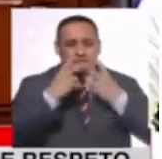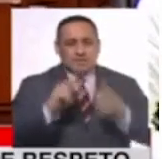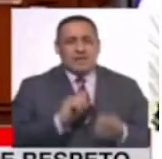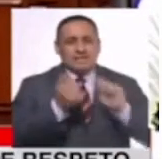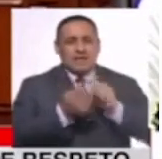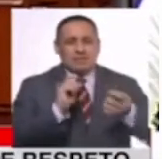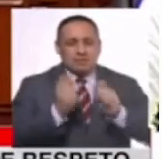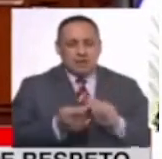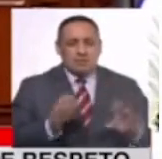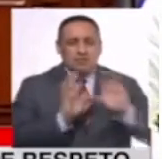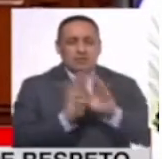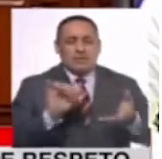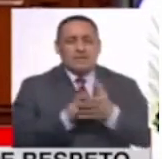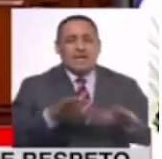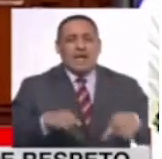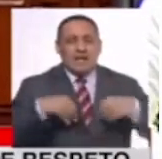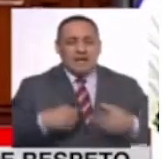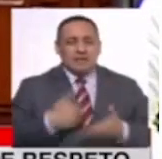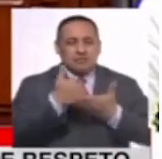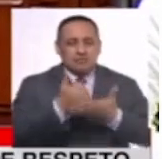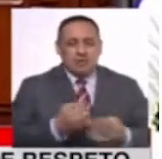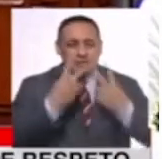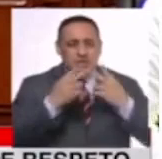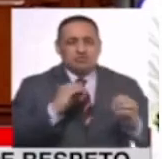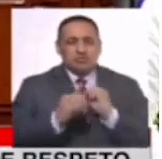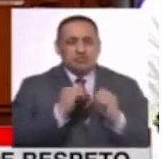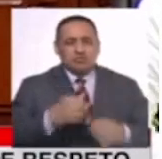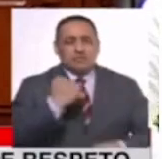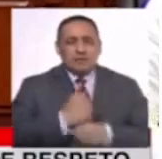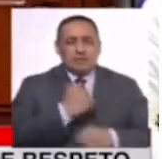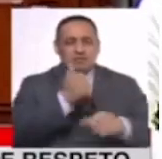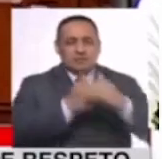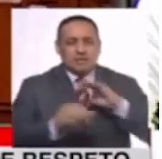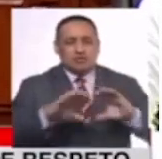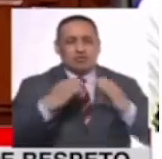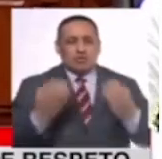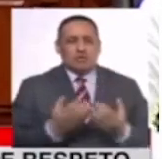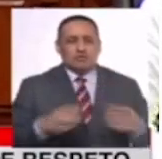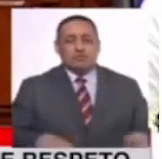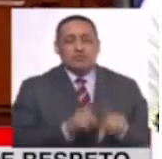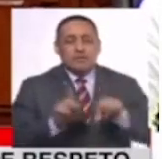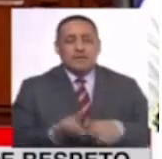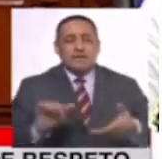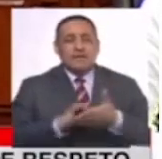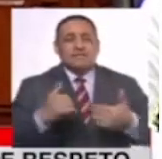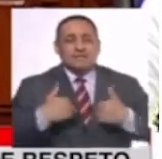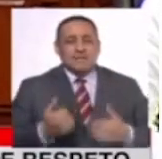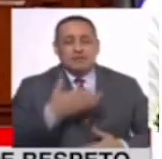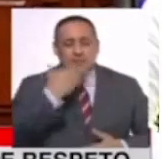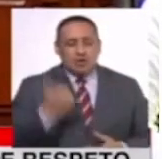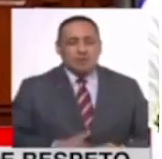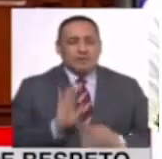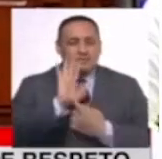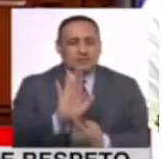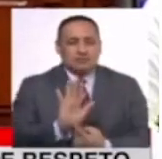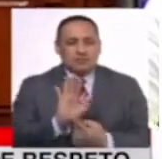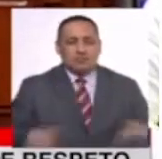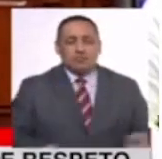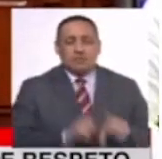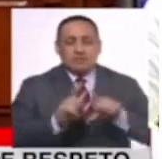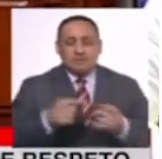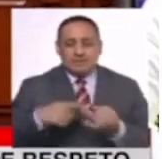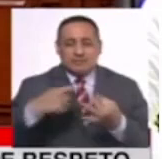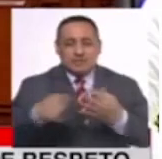reformas constitucionales que permitan la calidad del funcionamiento del Parlamento, así como tener una mejor representación